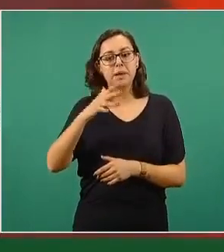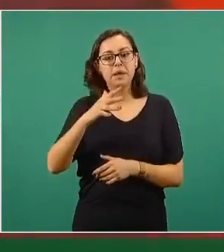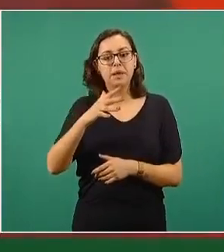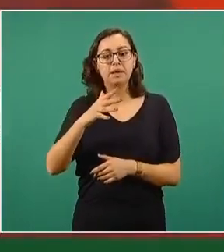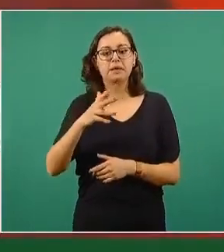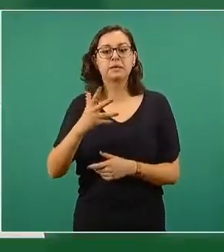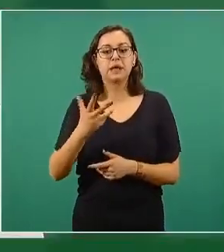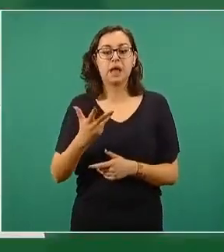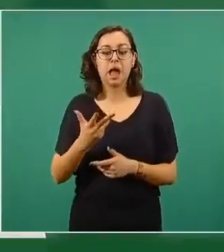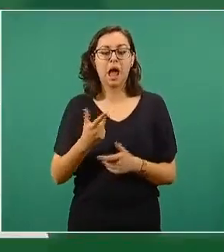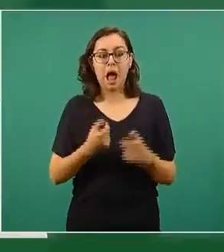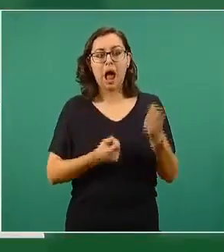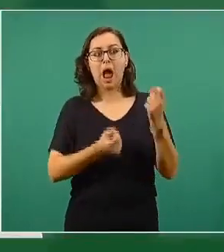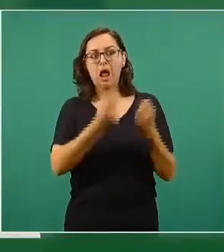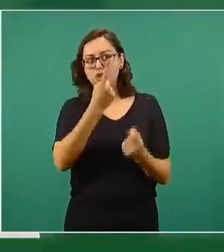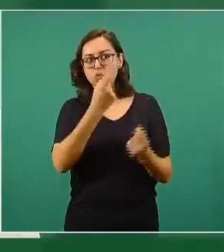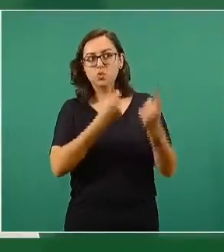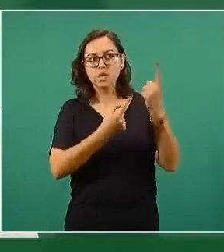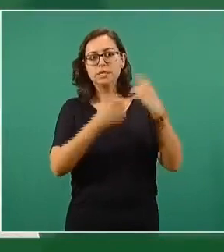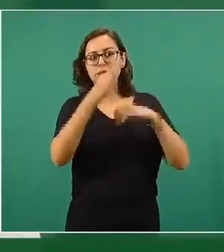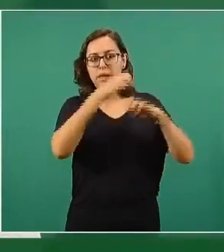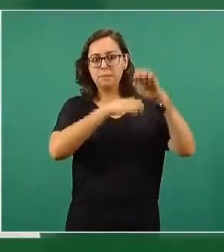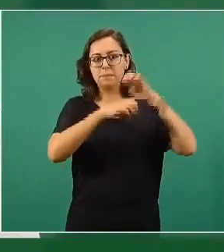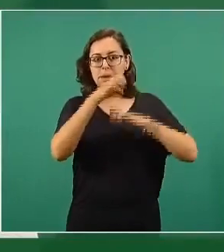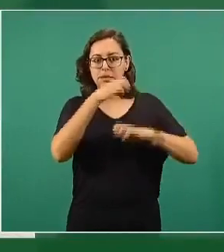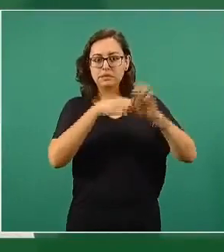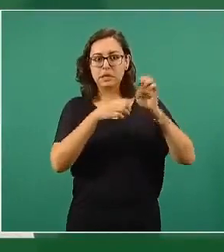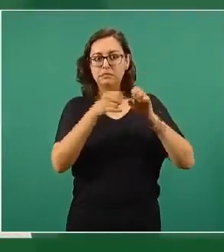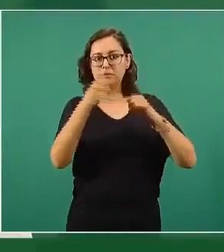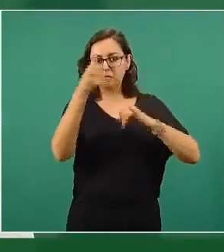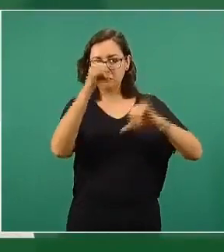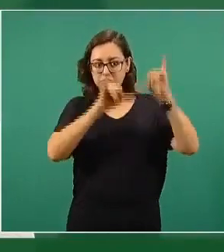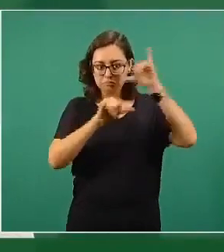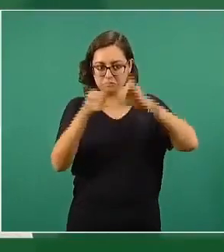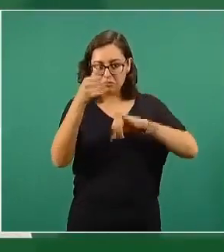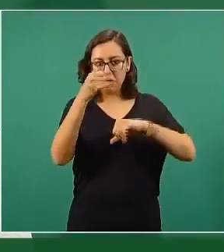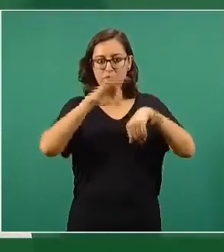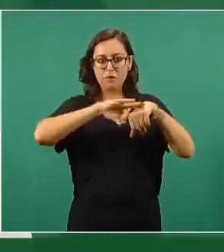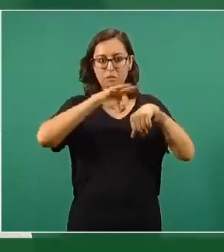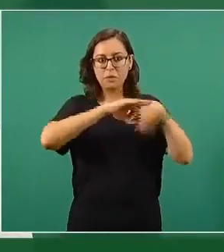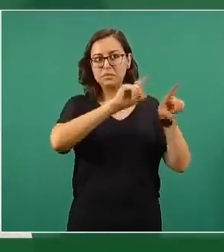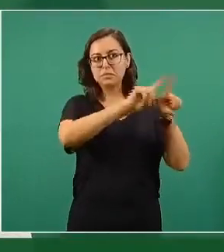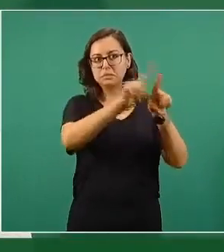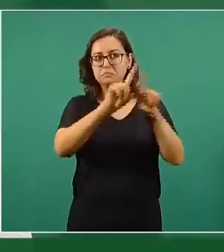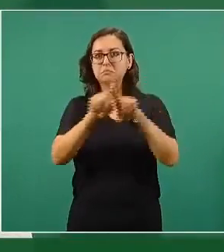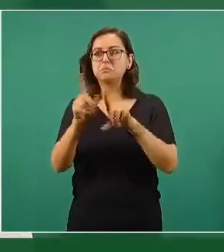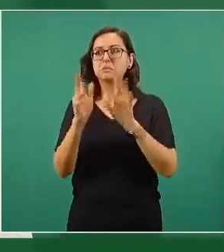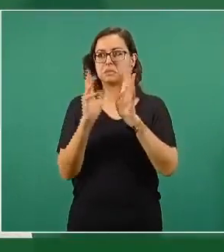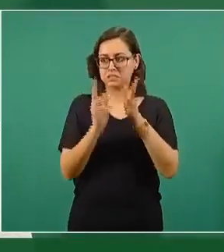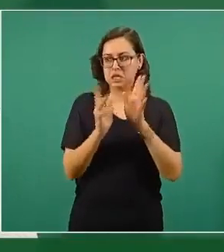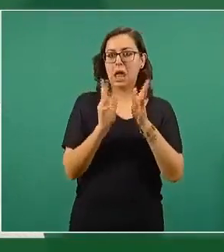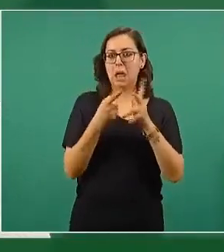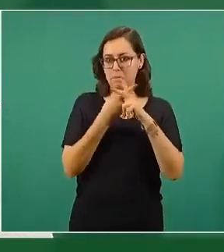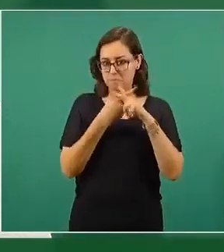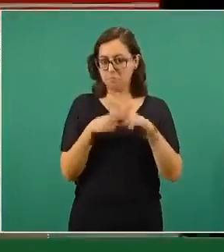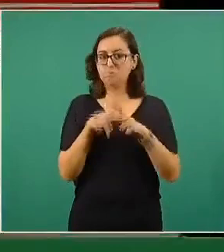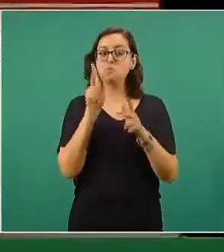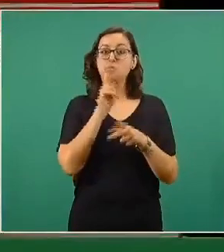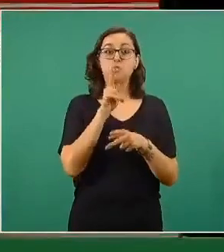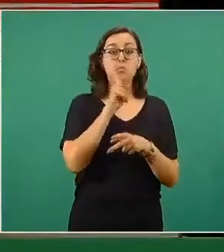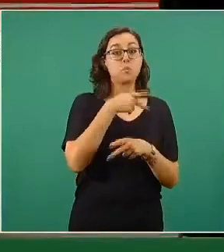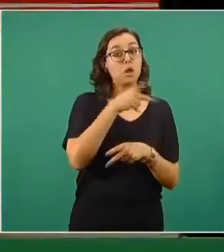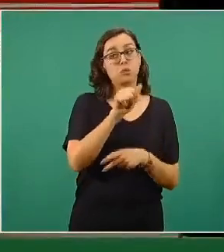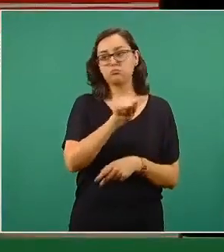compañías de vacunas ya han anunciado sus resultados, pero todavía varias de las otras no los han anunciado. A